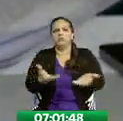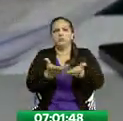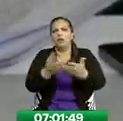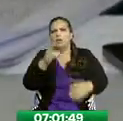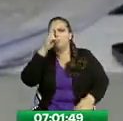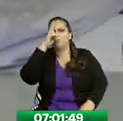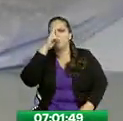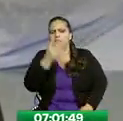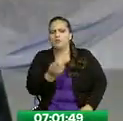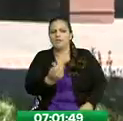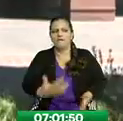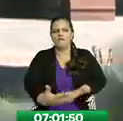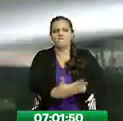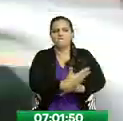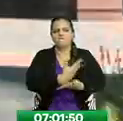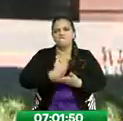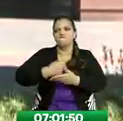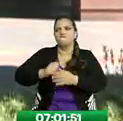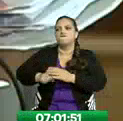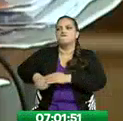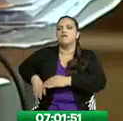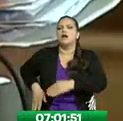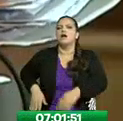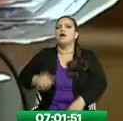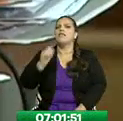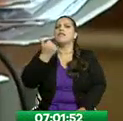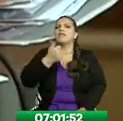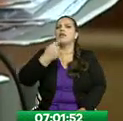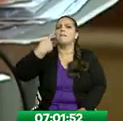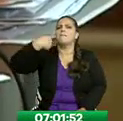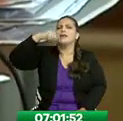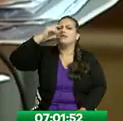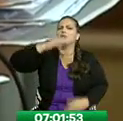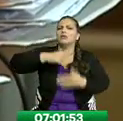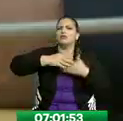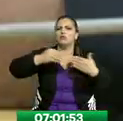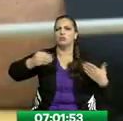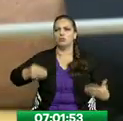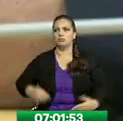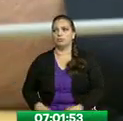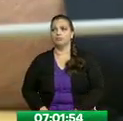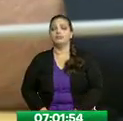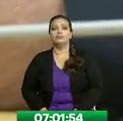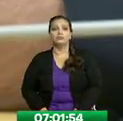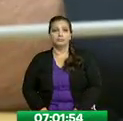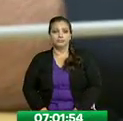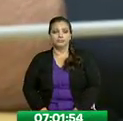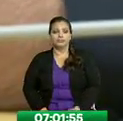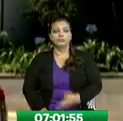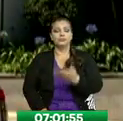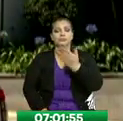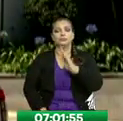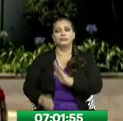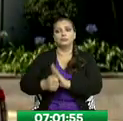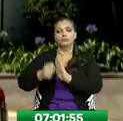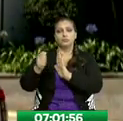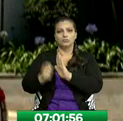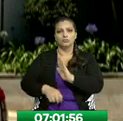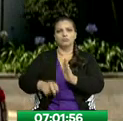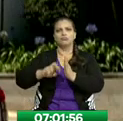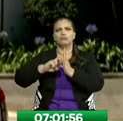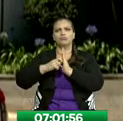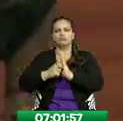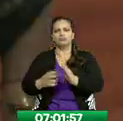La Procuraduría General del Estado reclama como reparación integral 23,3 millones de dólares. La lectura